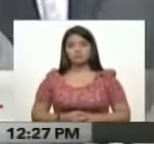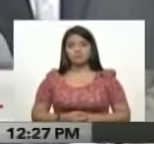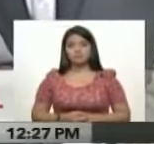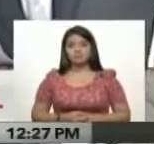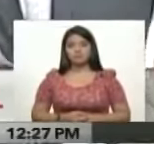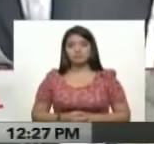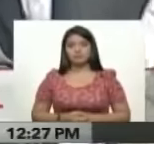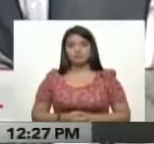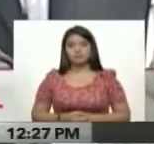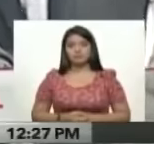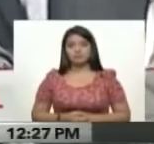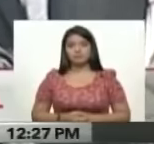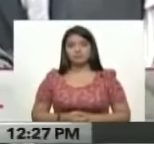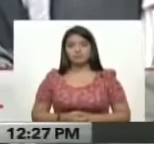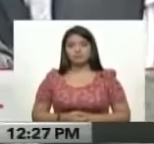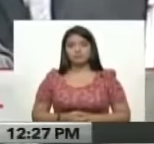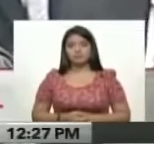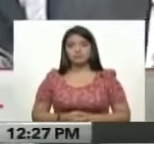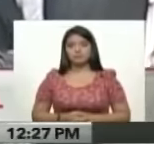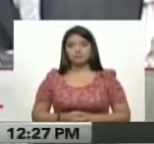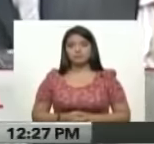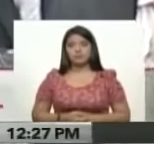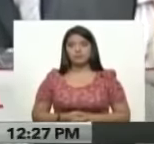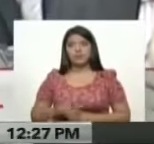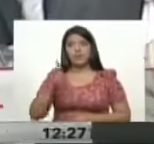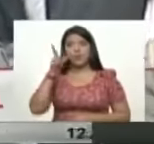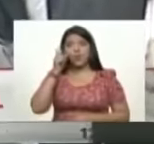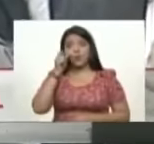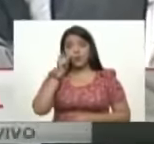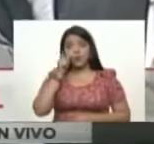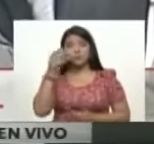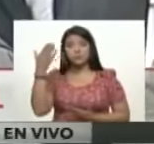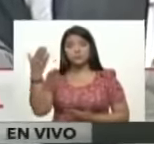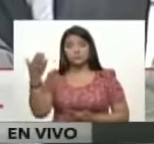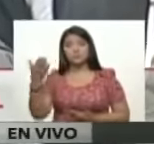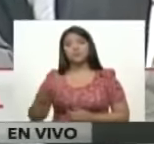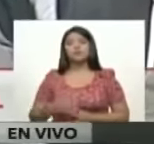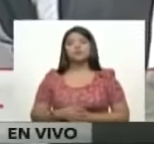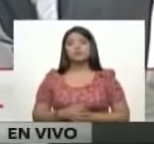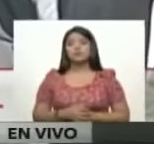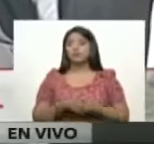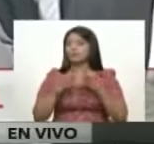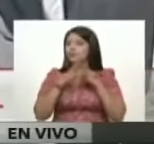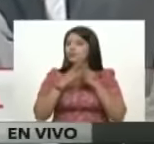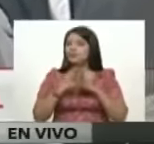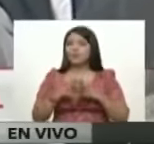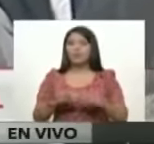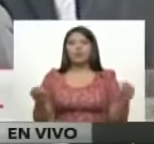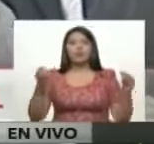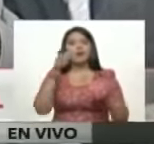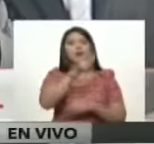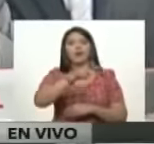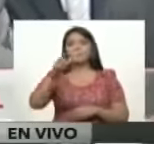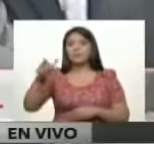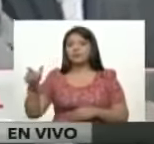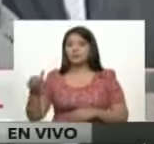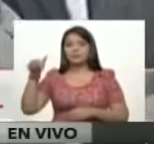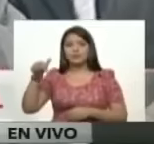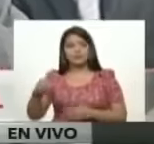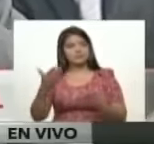excelentísimo señor nuncio apostólico de su santidad y demás miembros del cuerpo